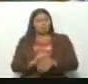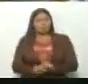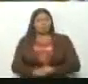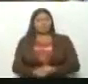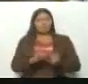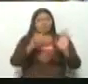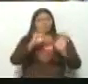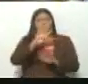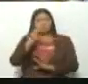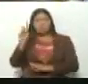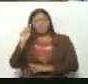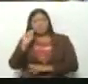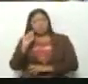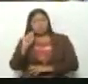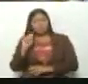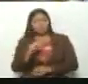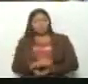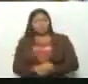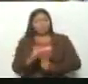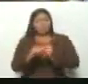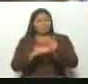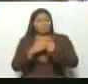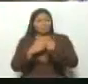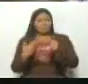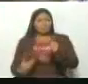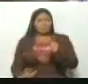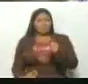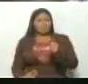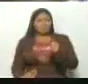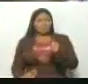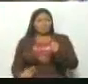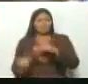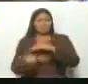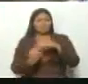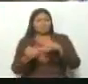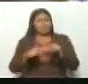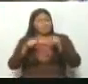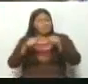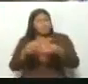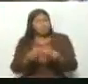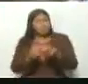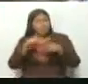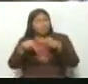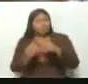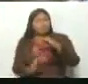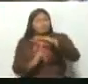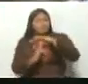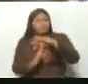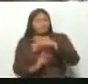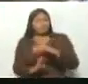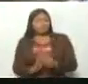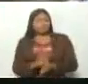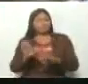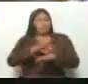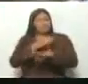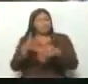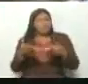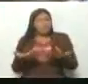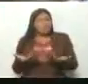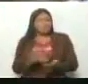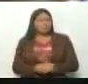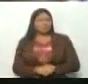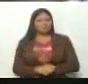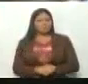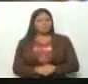mañana, 7:42 minutos. La vicepresidenta sectorial de Ciencia, Tecnología, Educación y Salud va a continuar con nosotros luego de la pausa. ¿Nos vamos al corte con qué tema? Nos vamos